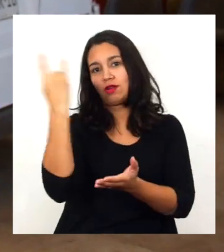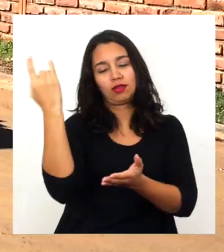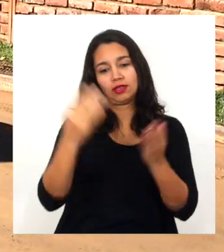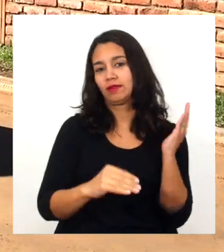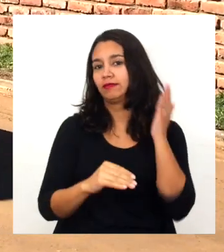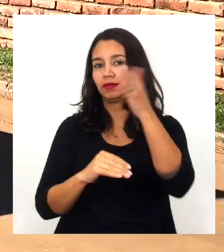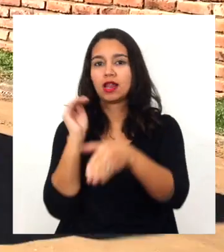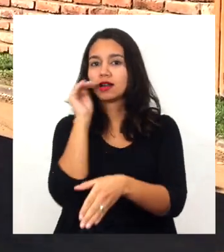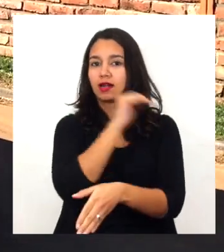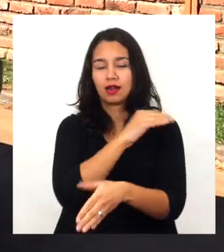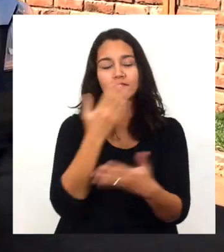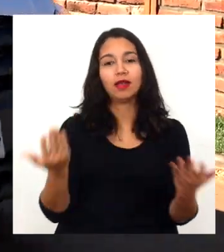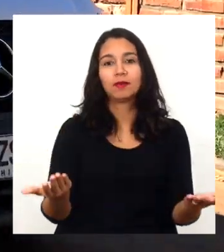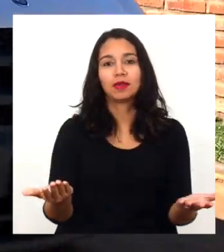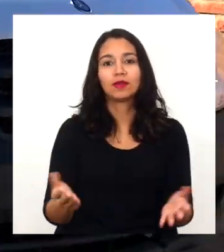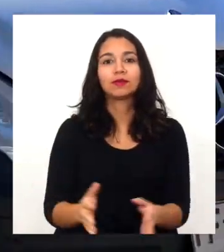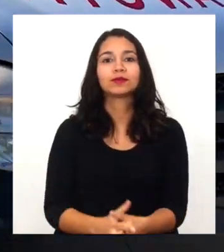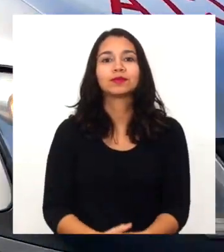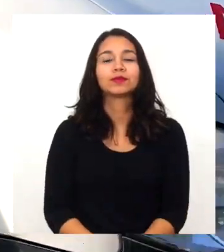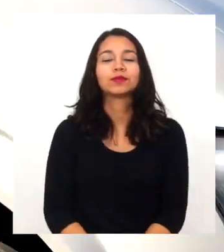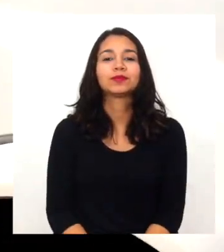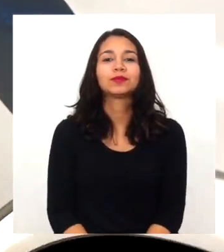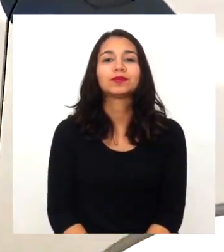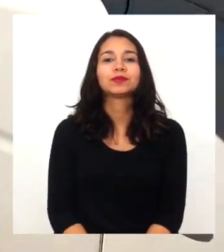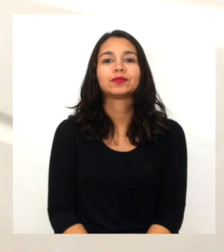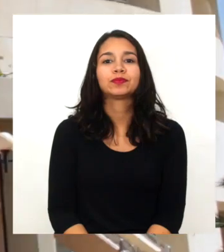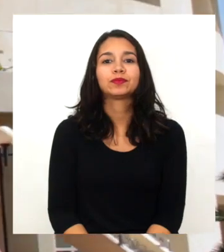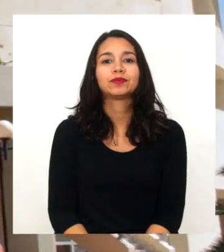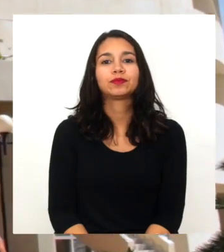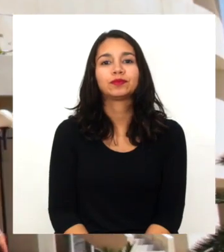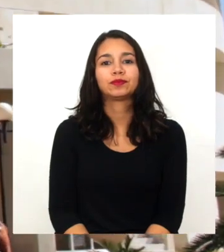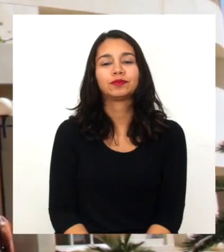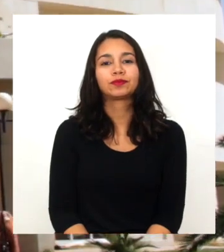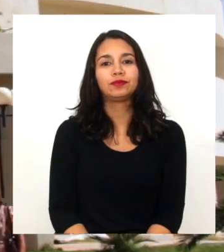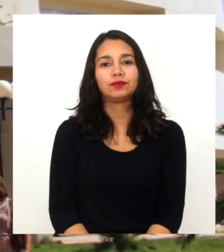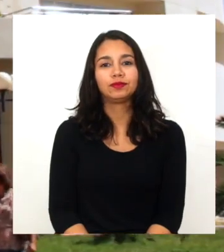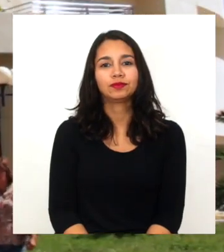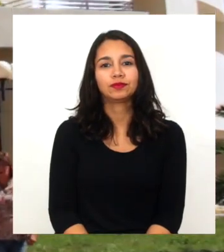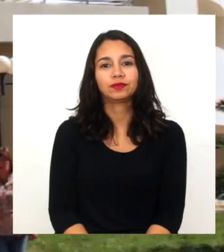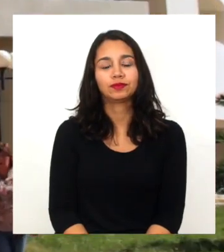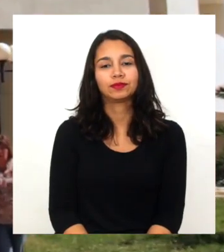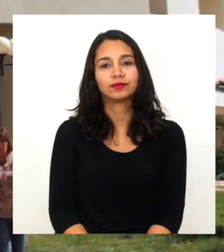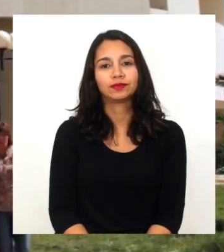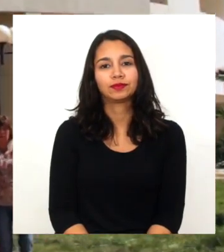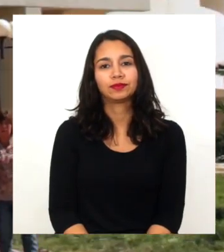rápida la derivación y la ambulancia rápidamente salió con ella allá.